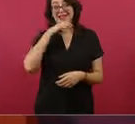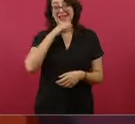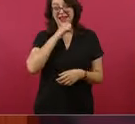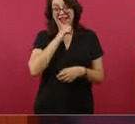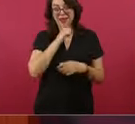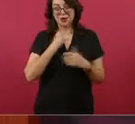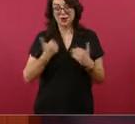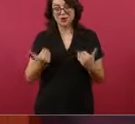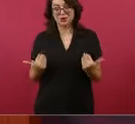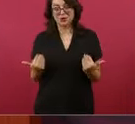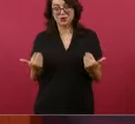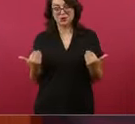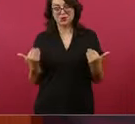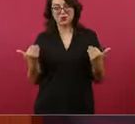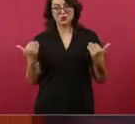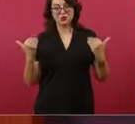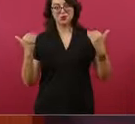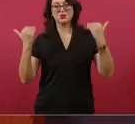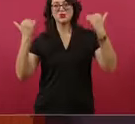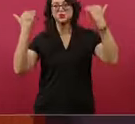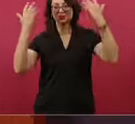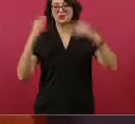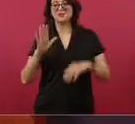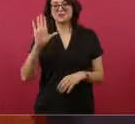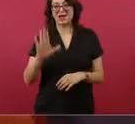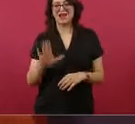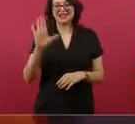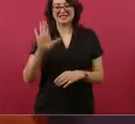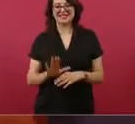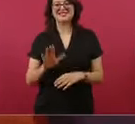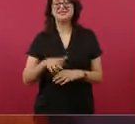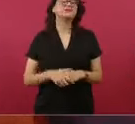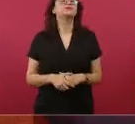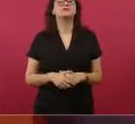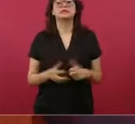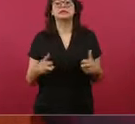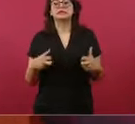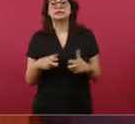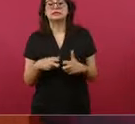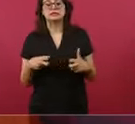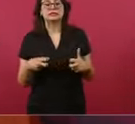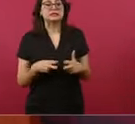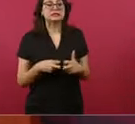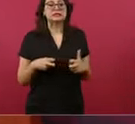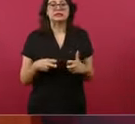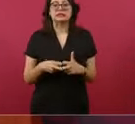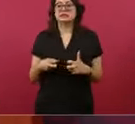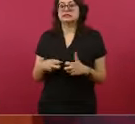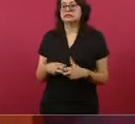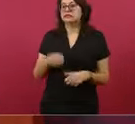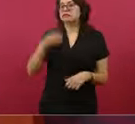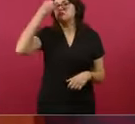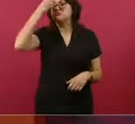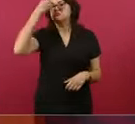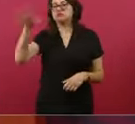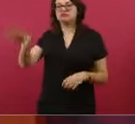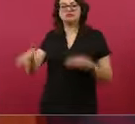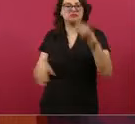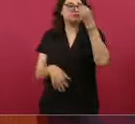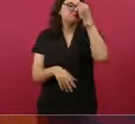y haya nerviosismos. Entonces, se dan acusaciones,